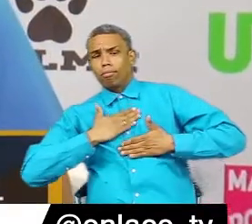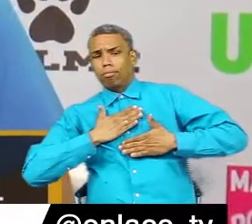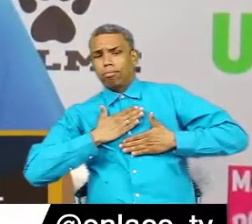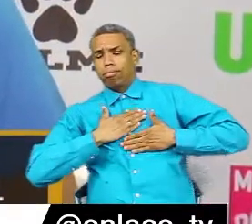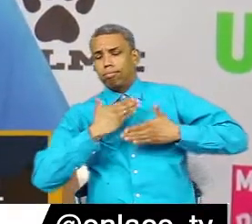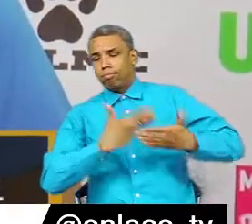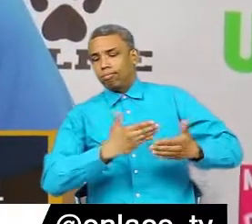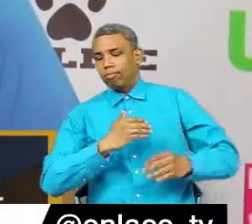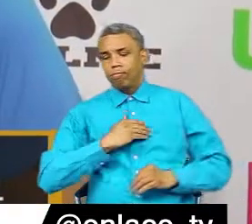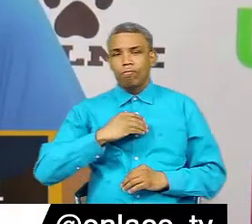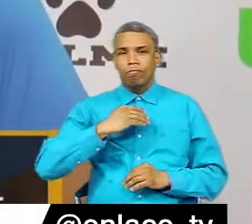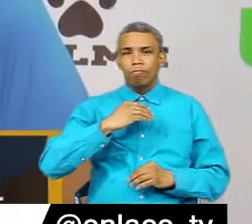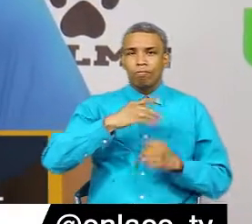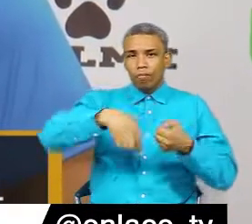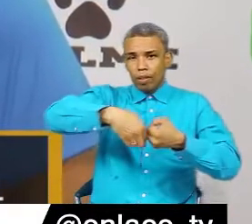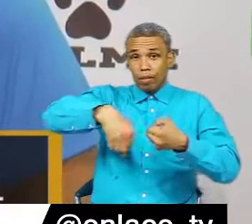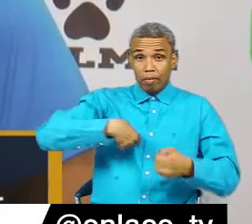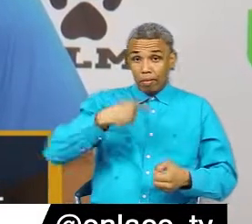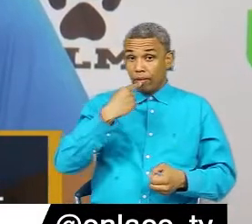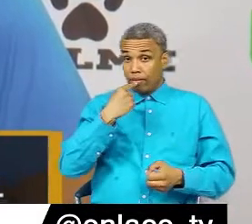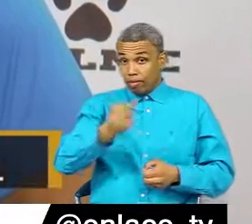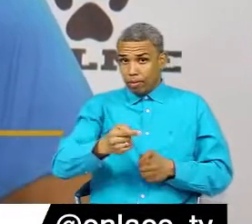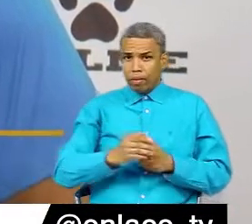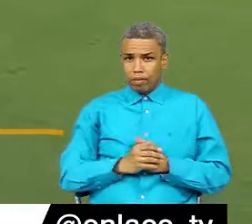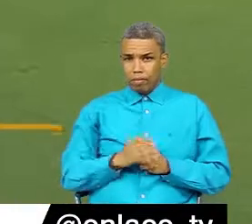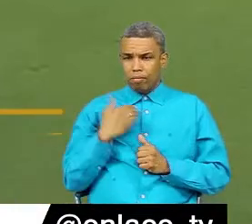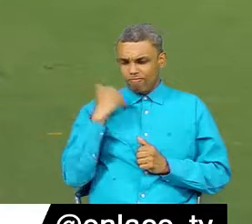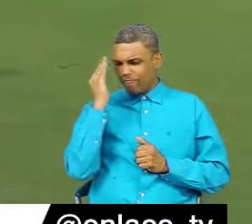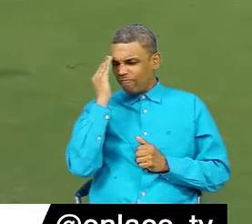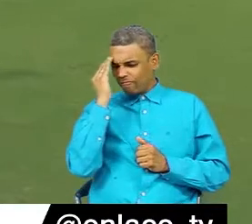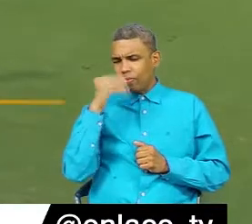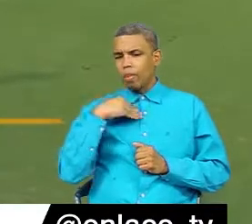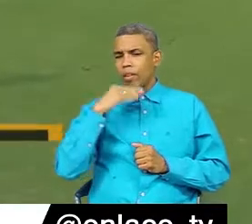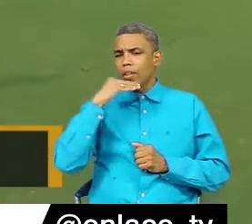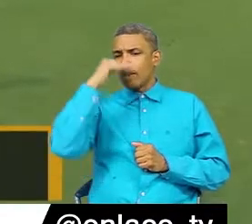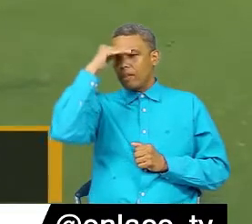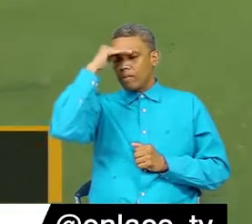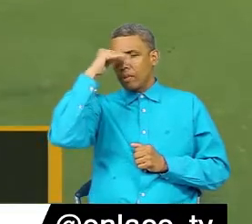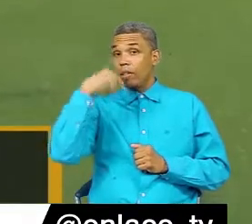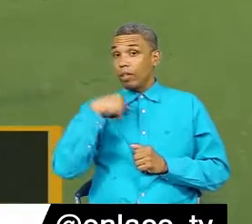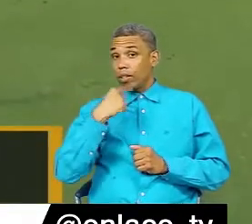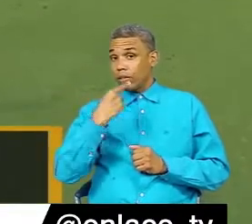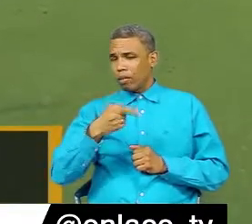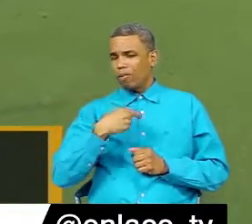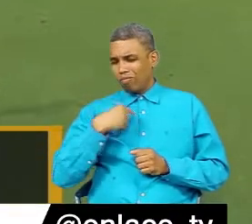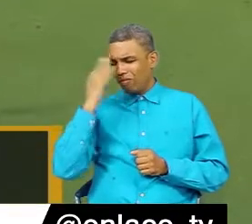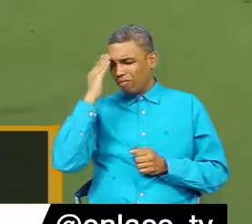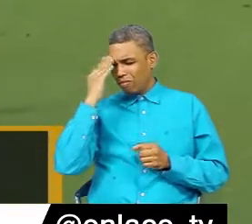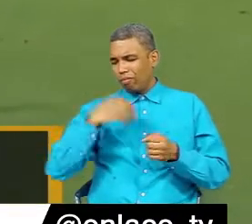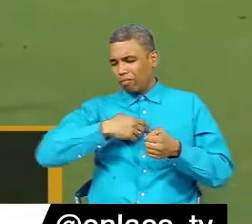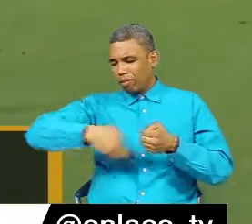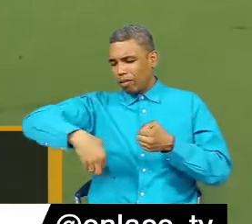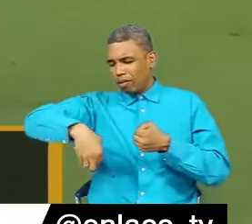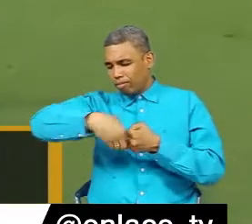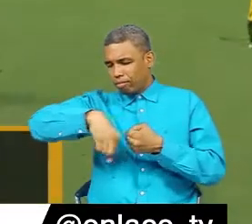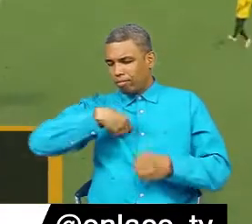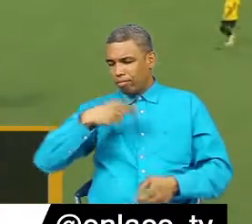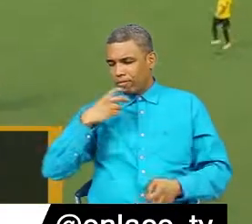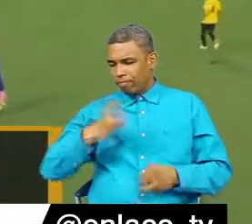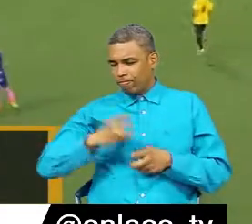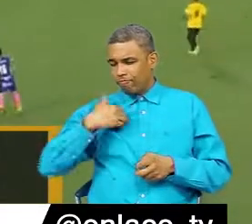Leonel Álvarez en sala de prensa dijo que sabían que la máquina amarilla de local haría respetar su casa y aunque intentaron contrarrestar las